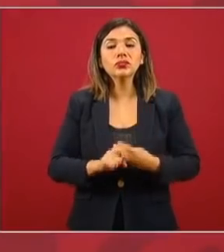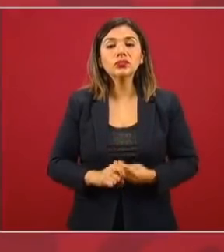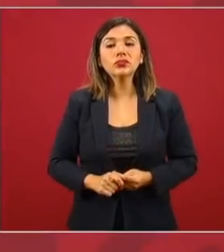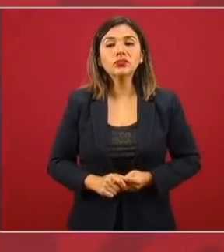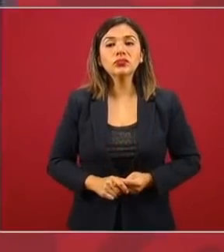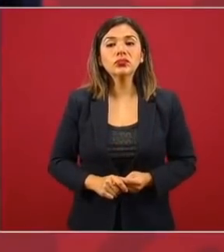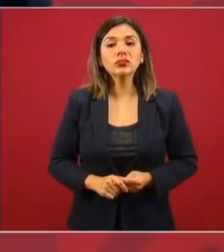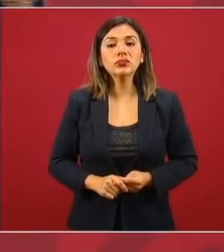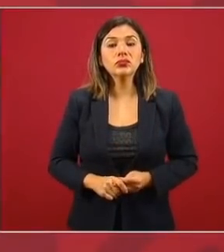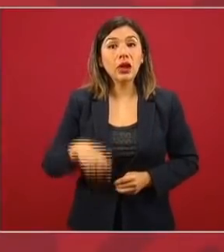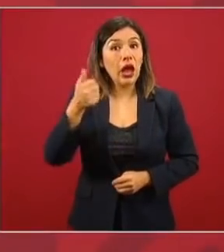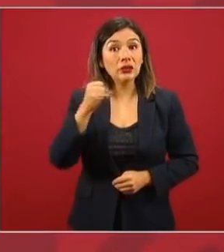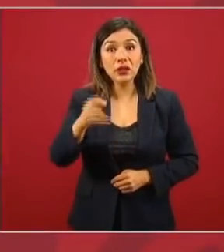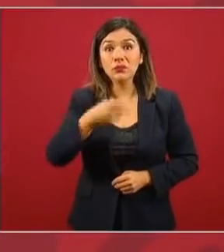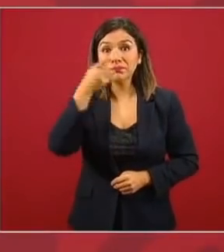Lo decía.